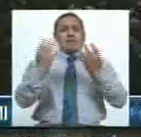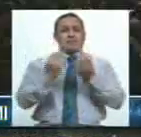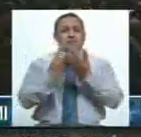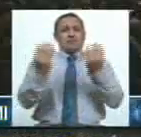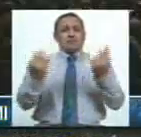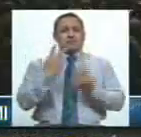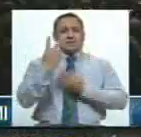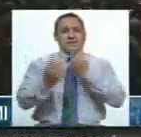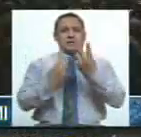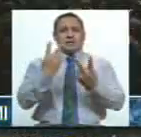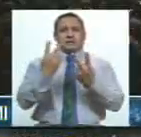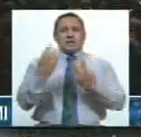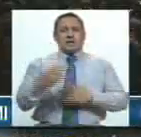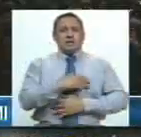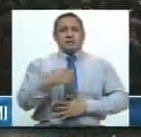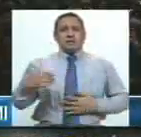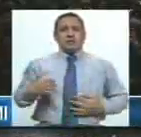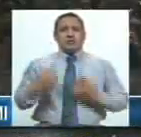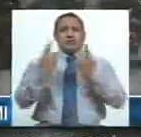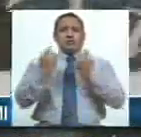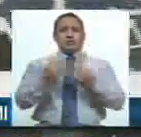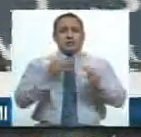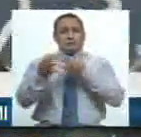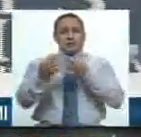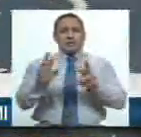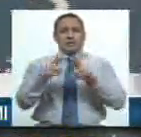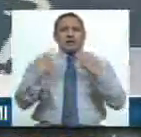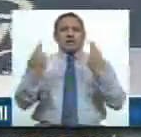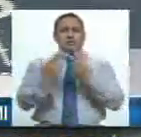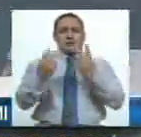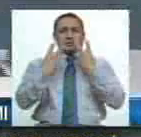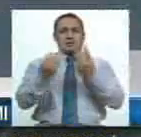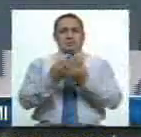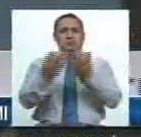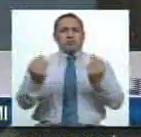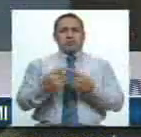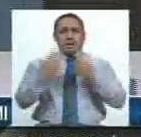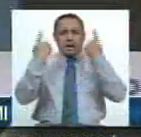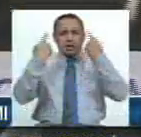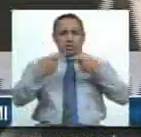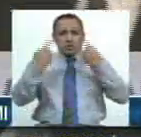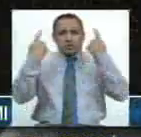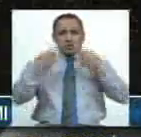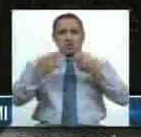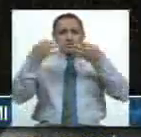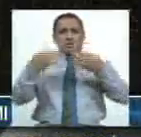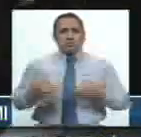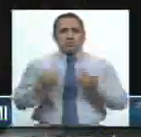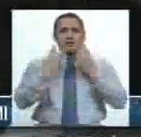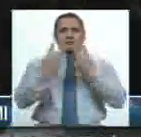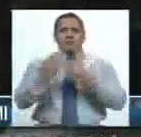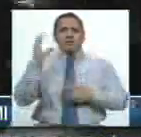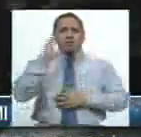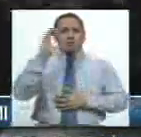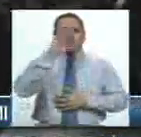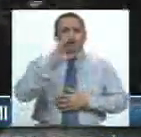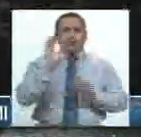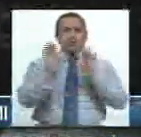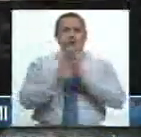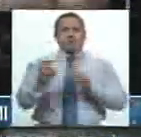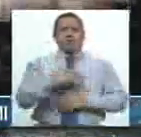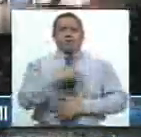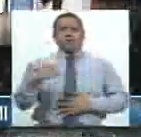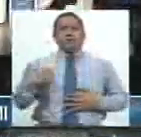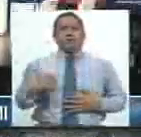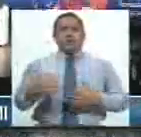extranjeros. El ministro de Economía señaló que la reunión también sirvió para acuerdos concretos, como los que se alcanzaron con los ministros de